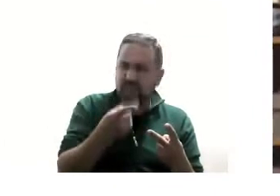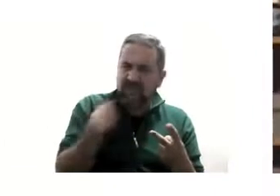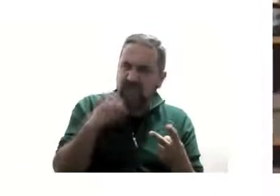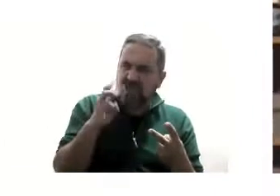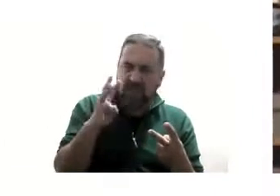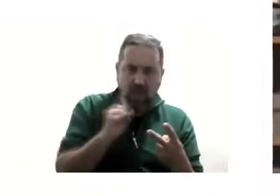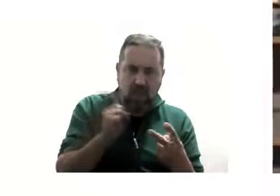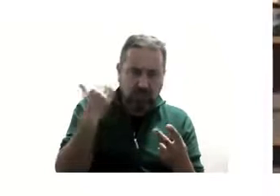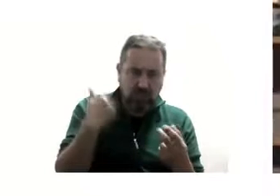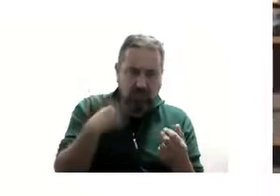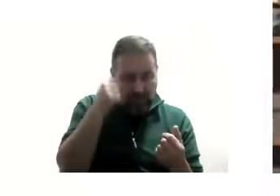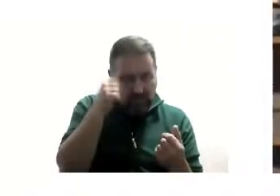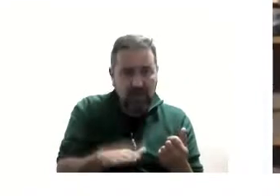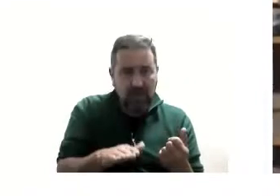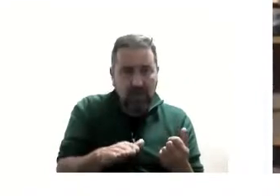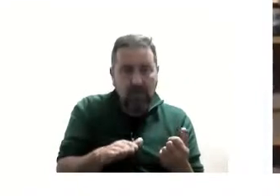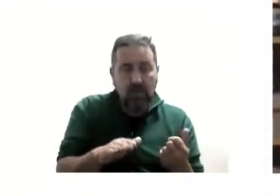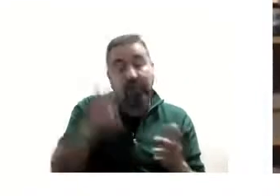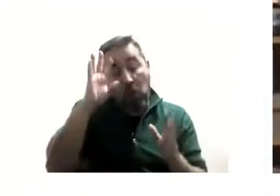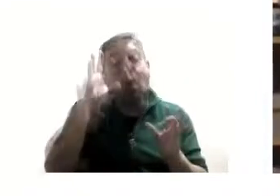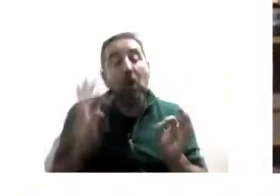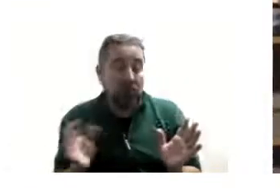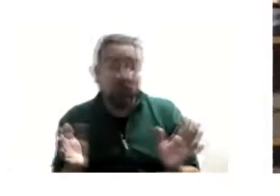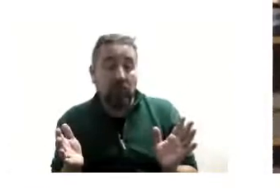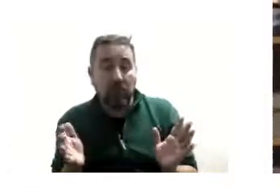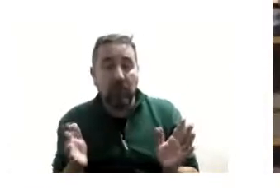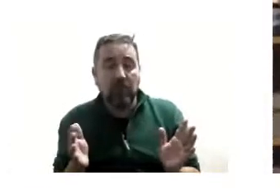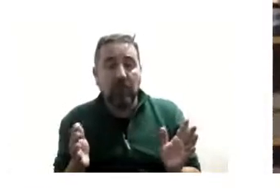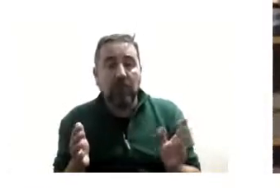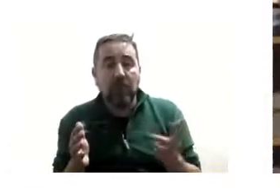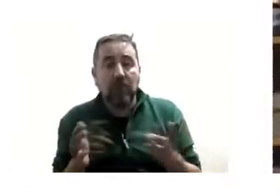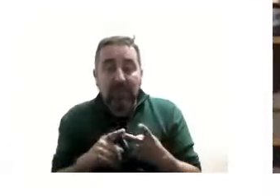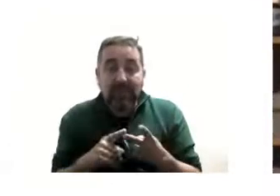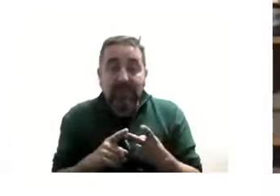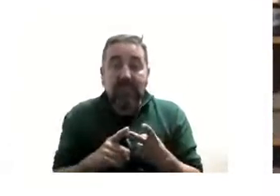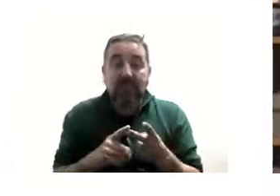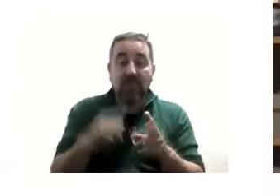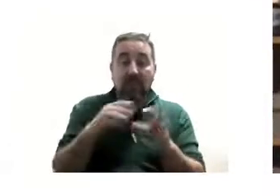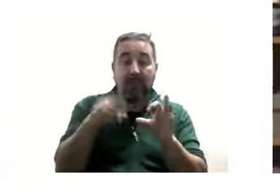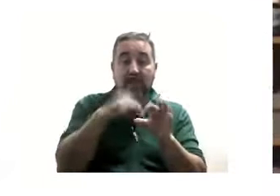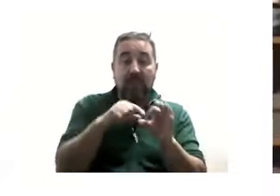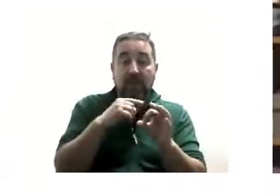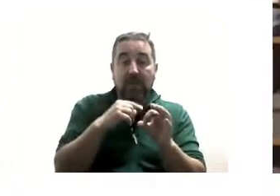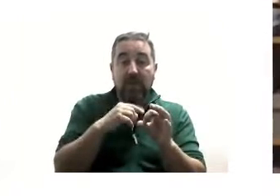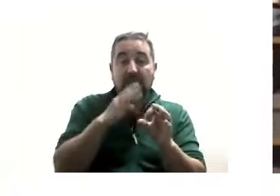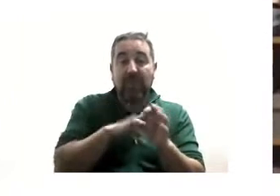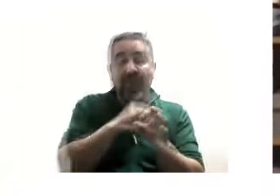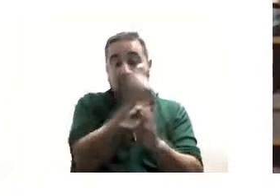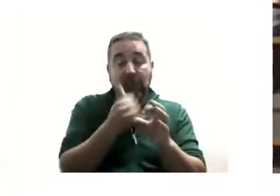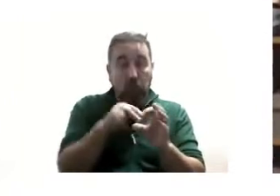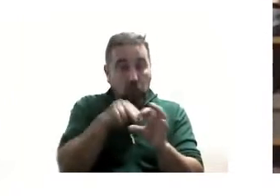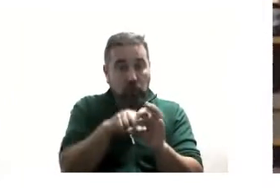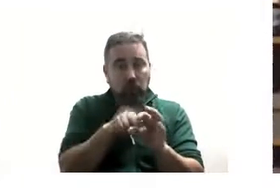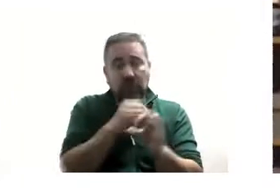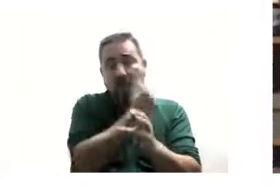tenía el niño, hombre, lo lógico, digamos, es que el hueco que ha formado la guía de electrodos